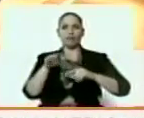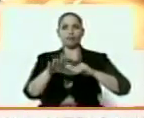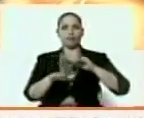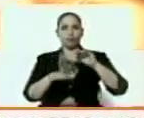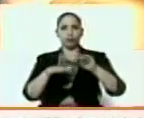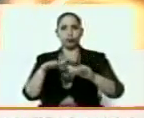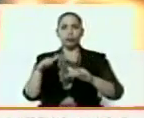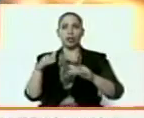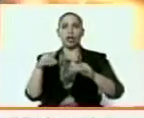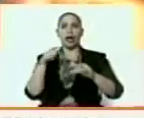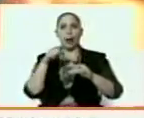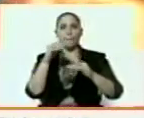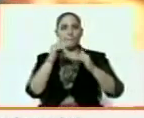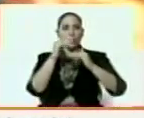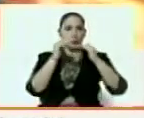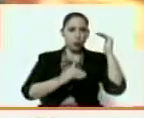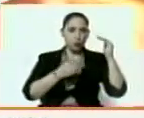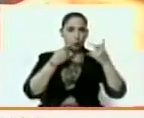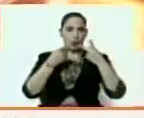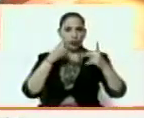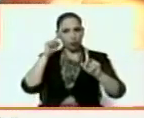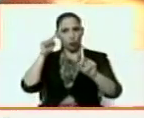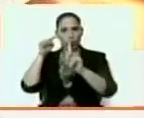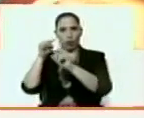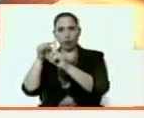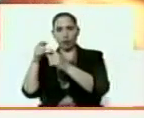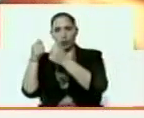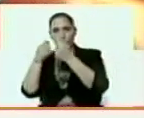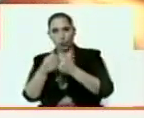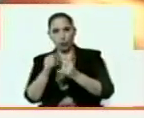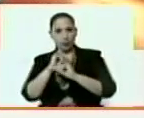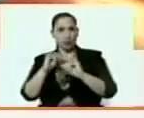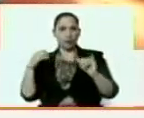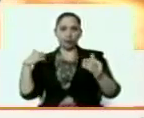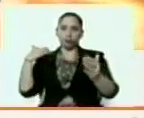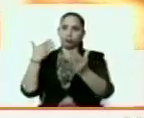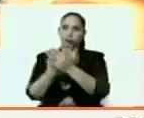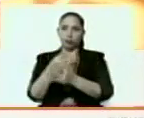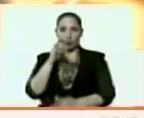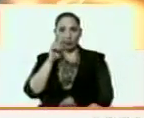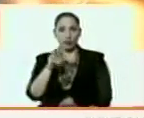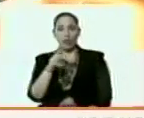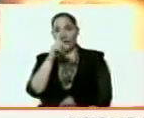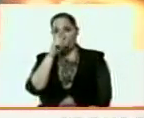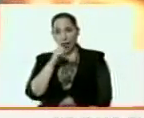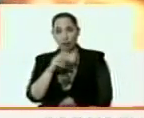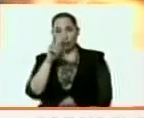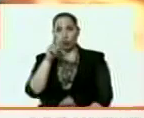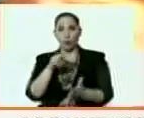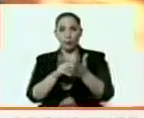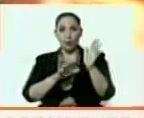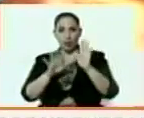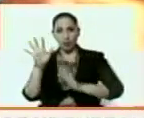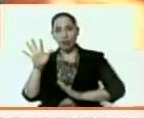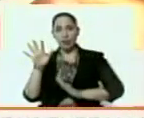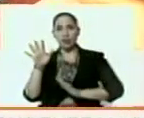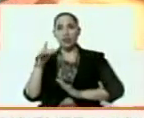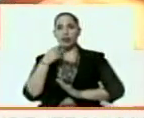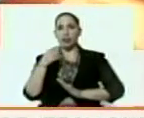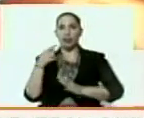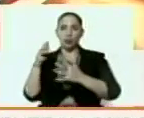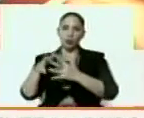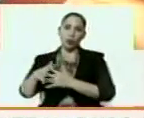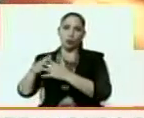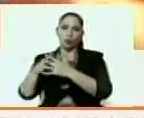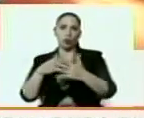la desestabilización política y el objetivo económico que ya venía vislumbrando desde el año 2015 el gobierno de los Estados Unidos.